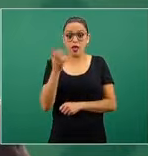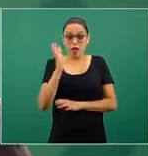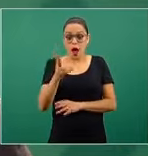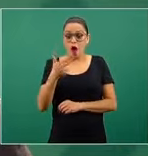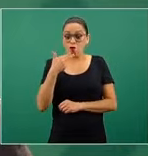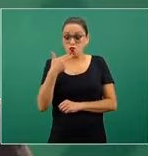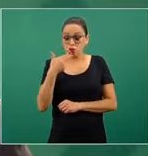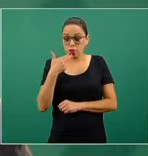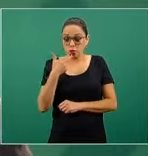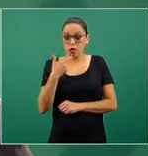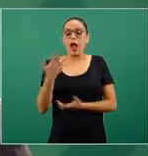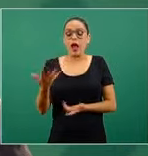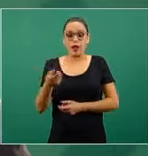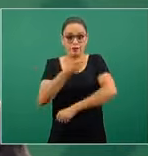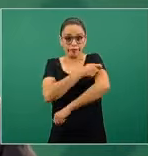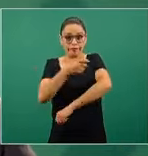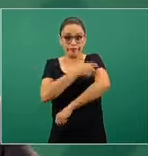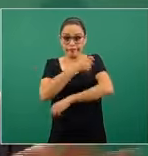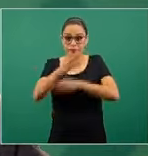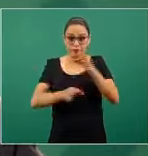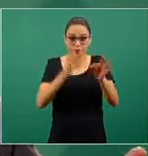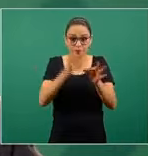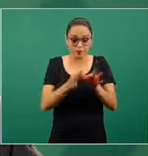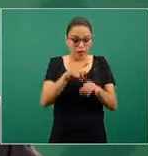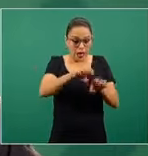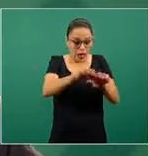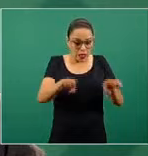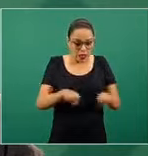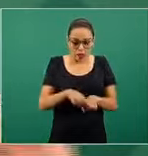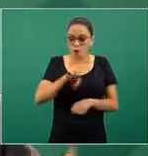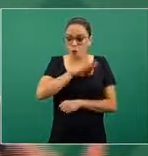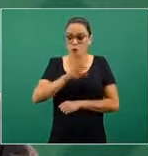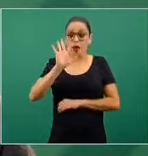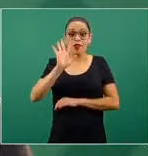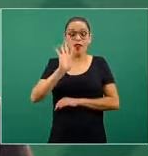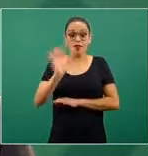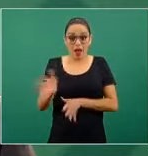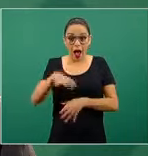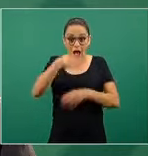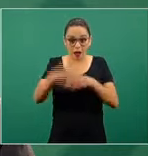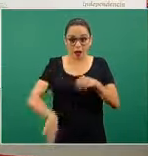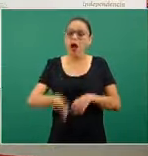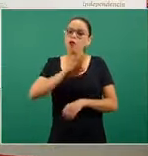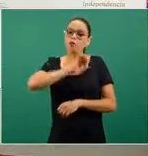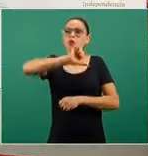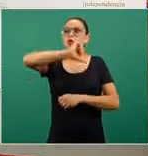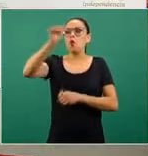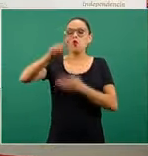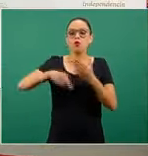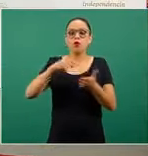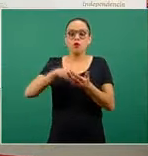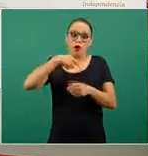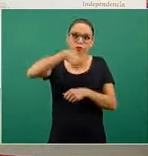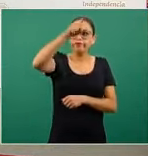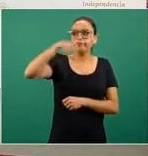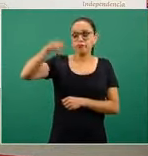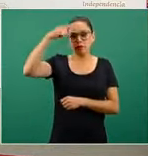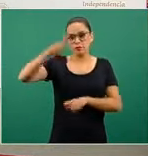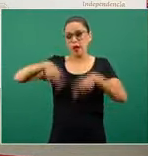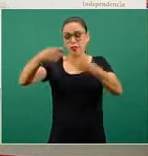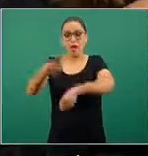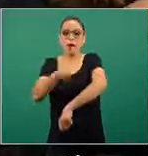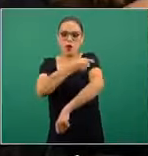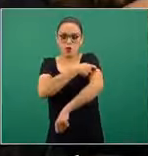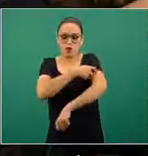justamente a las brigadas correcaminos para que se desplacen a otros municipios donde empezarán a vacunar. Doctor, y de las vacunas que